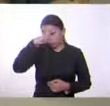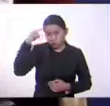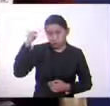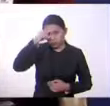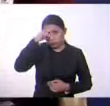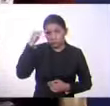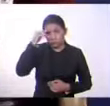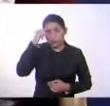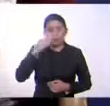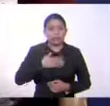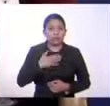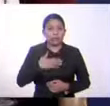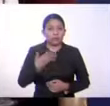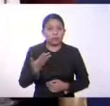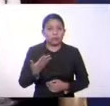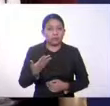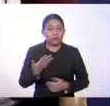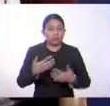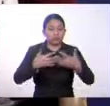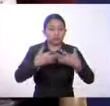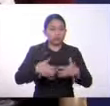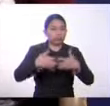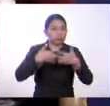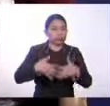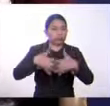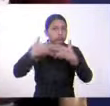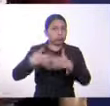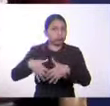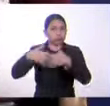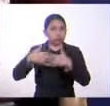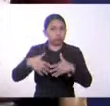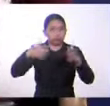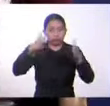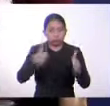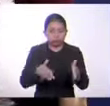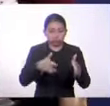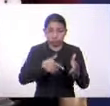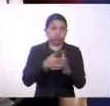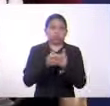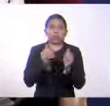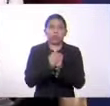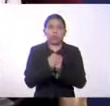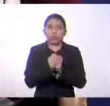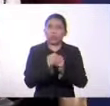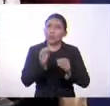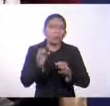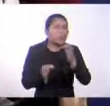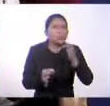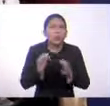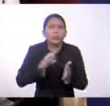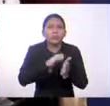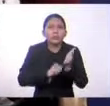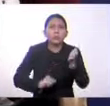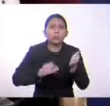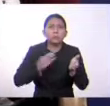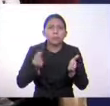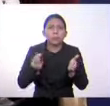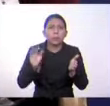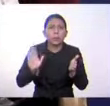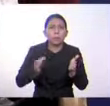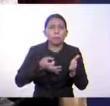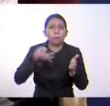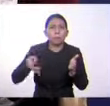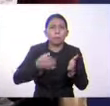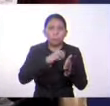tiene dificultades con la maquinaria y que de forma injusta quieren descontarle su salario. ¿Pasarán